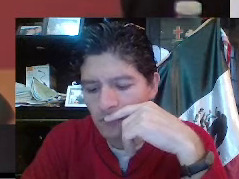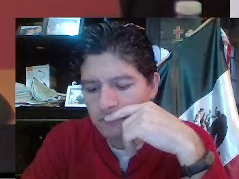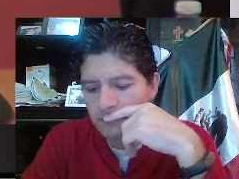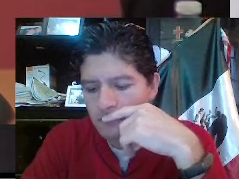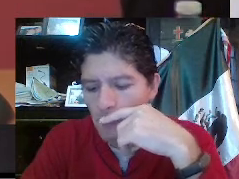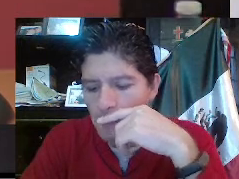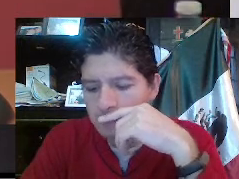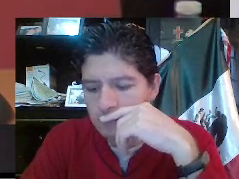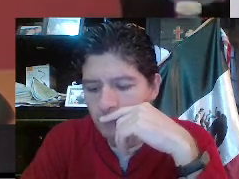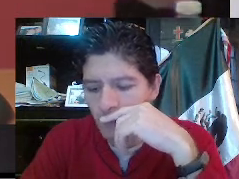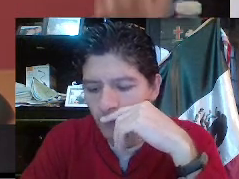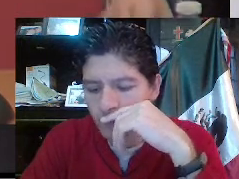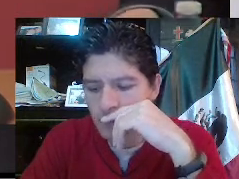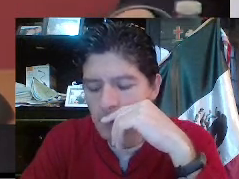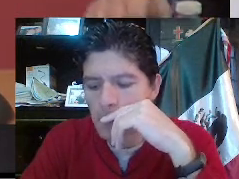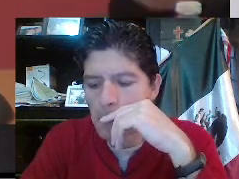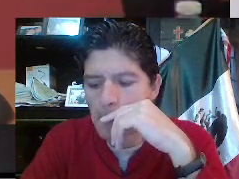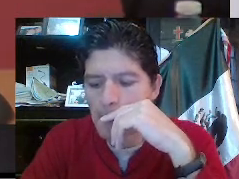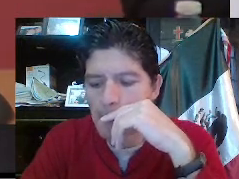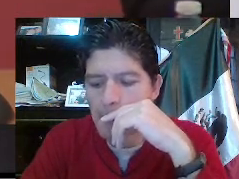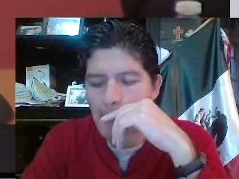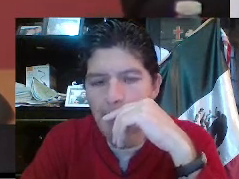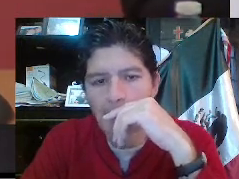es decir, negocio redondo.